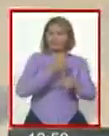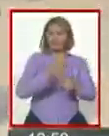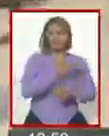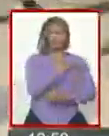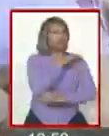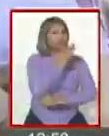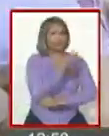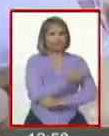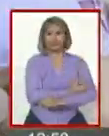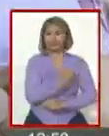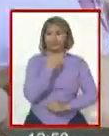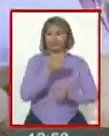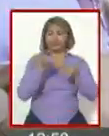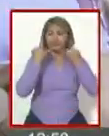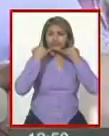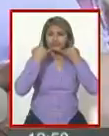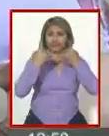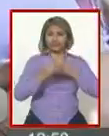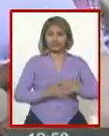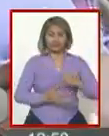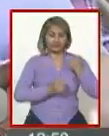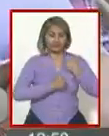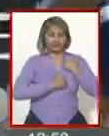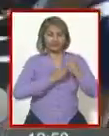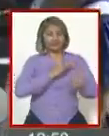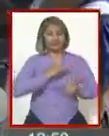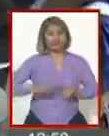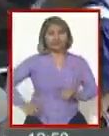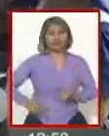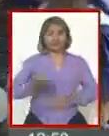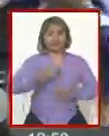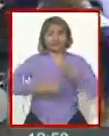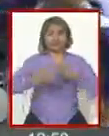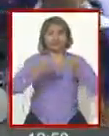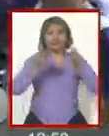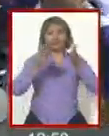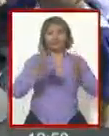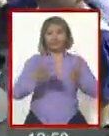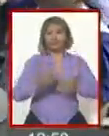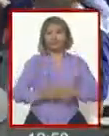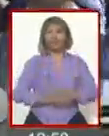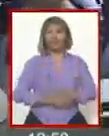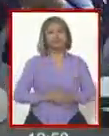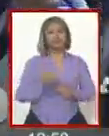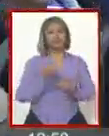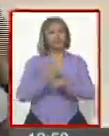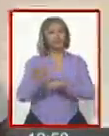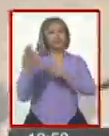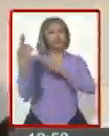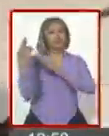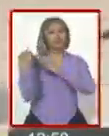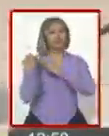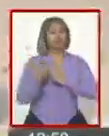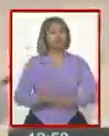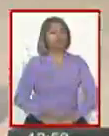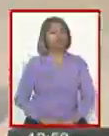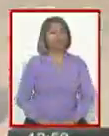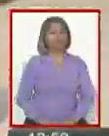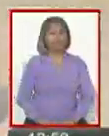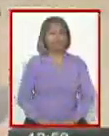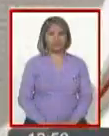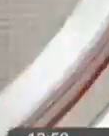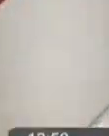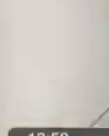brutalmente golpeado. Según sus declaraciones, gendarmes del municipio y comerciantes formales serían los responsables de la